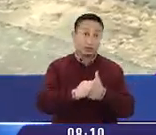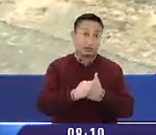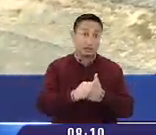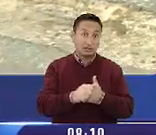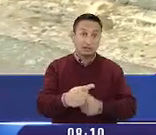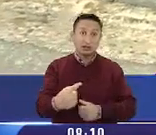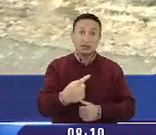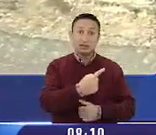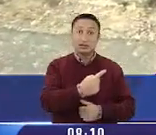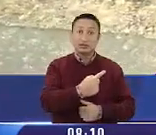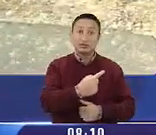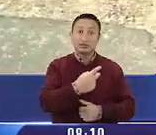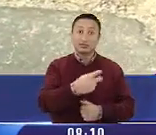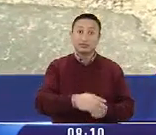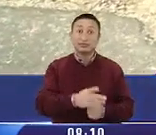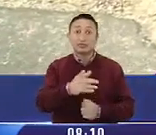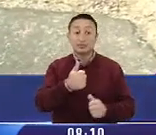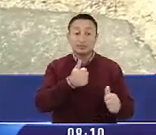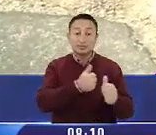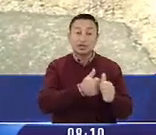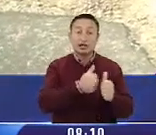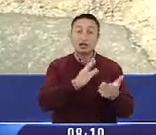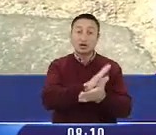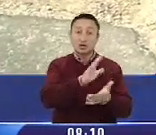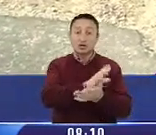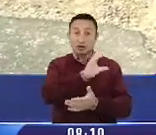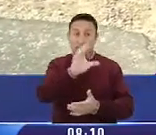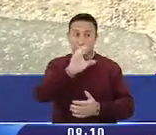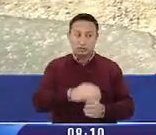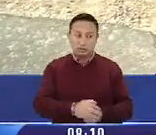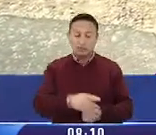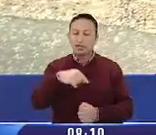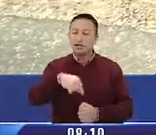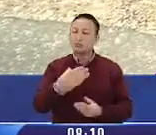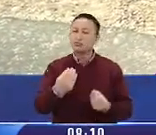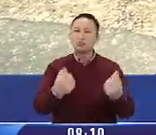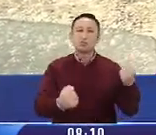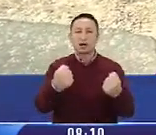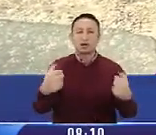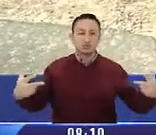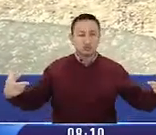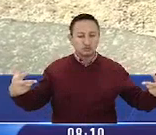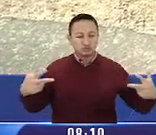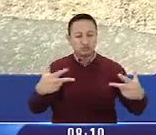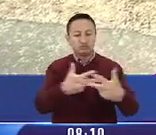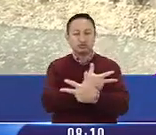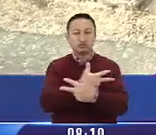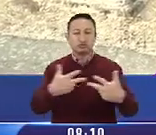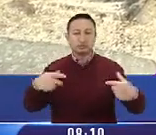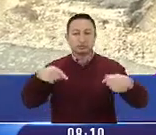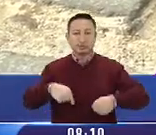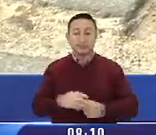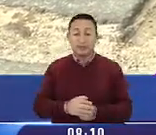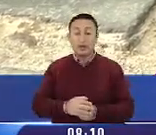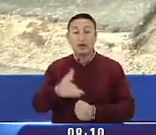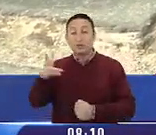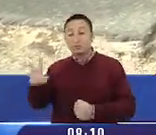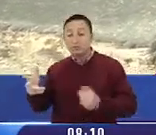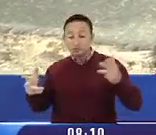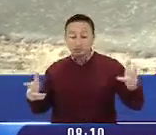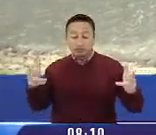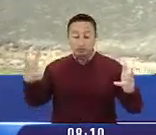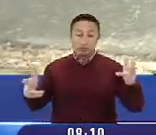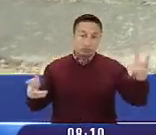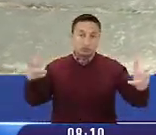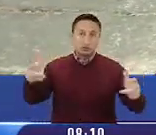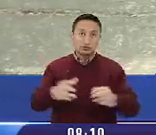realmente, como estamos cerca del colegio, siempre los carros vienen y se parquean a los alrededores. Y los